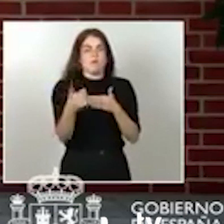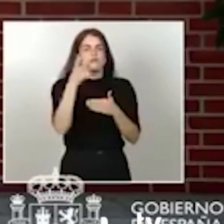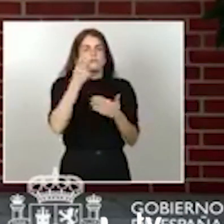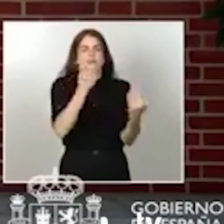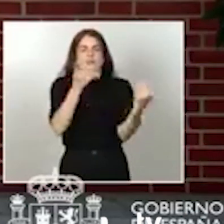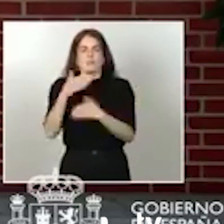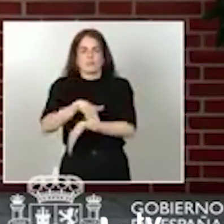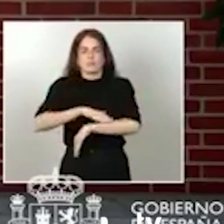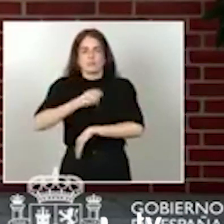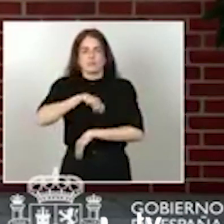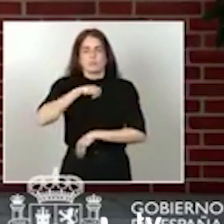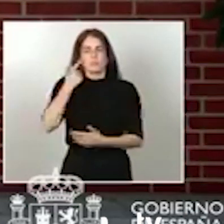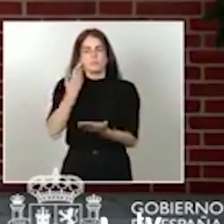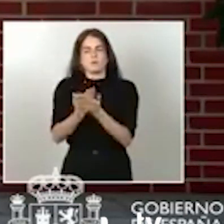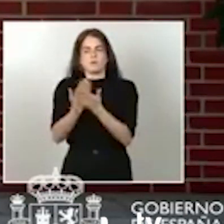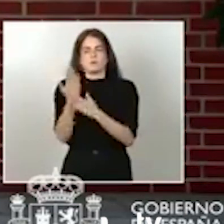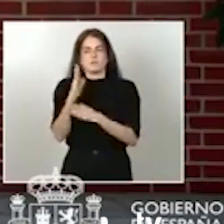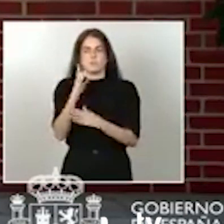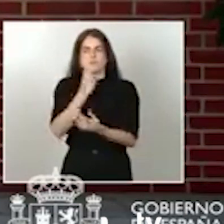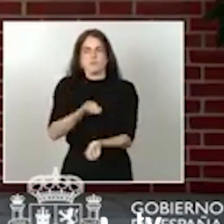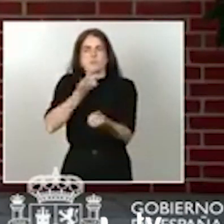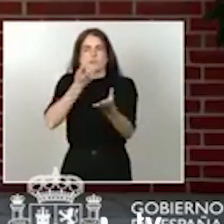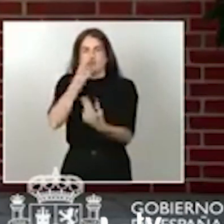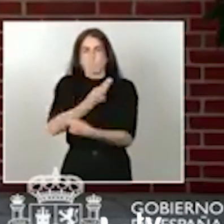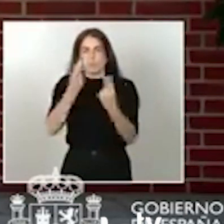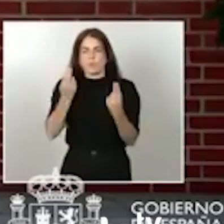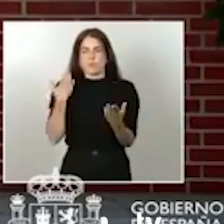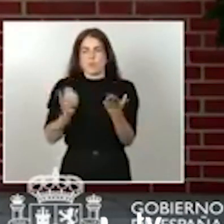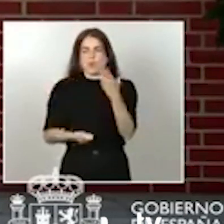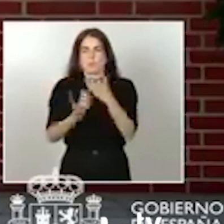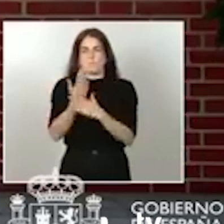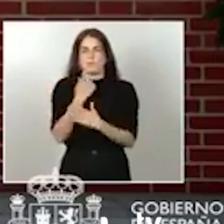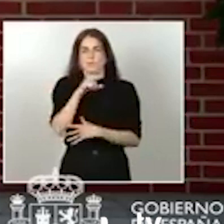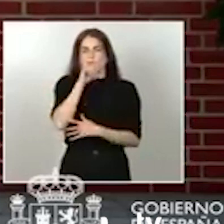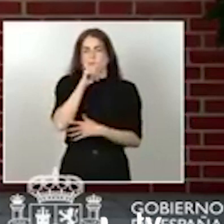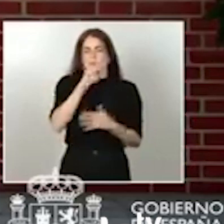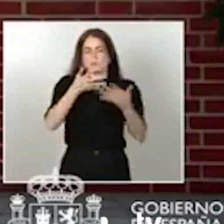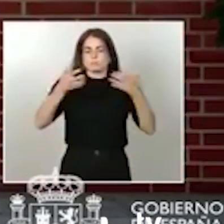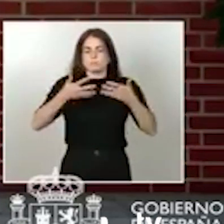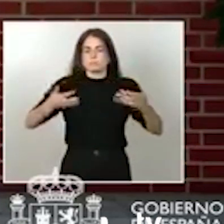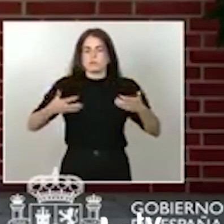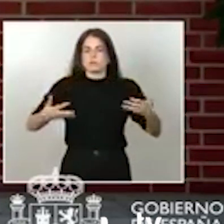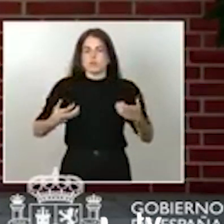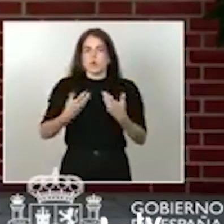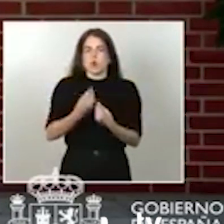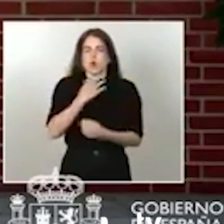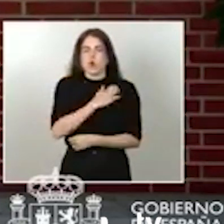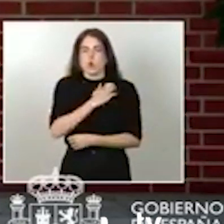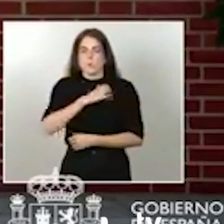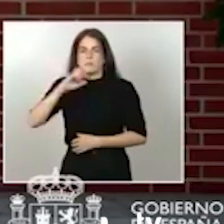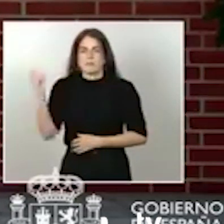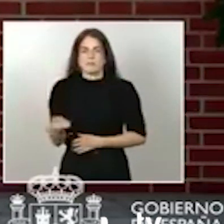españa ante las declaraciones públicas que a lo largo de esta mañana se están realizando desde diferentes comisarios y comisarías del colegio del